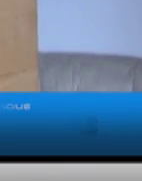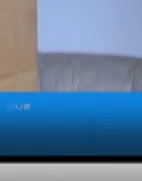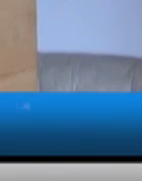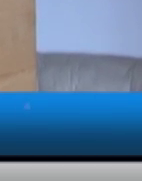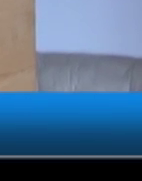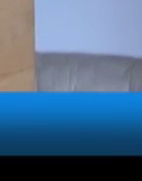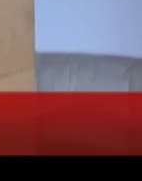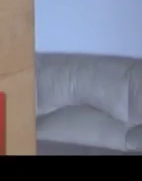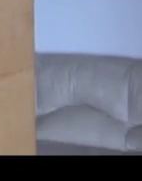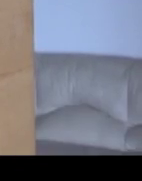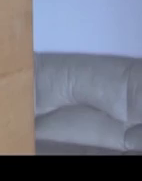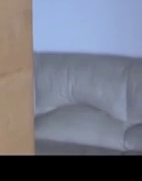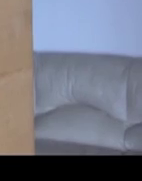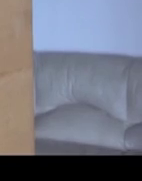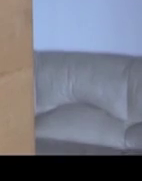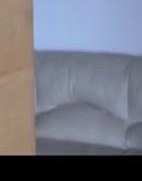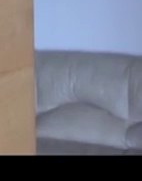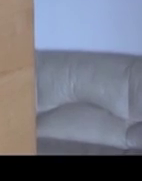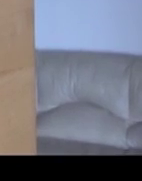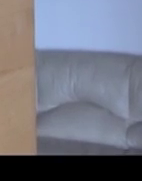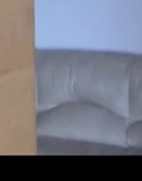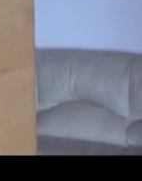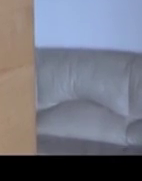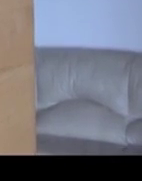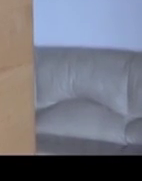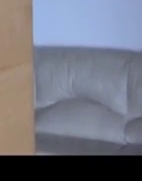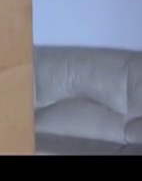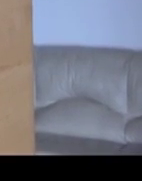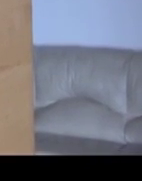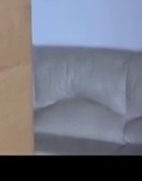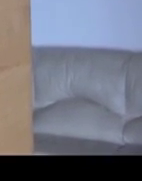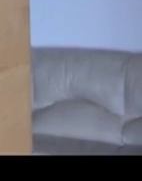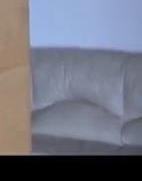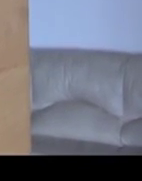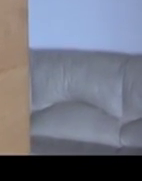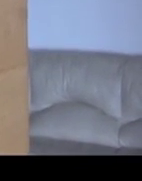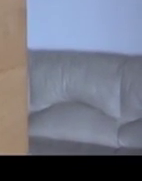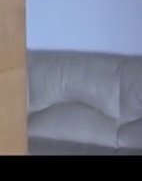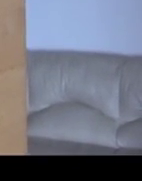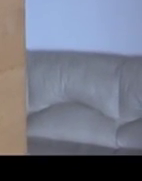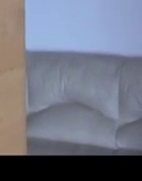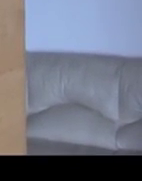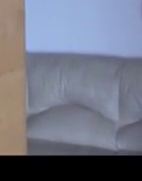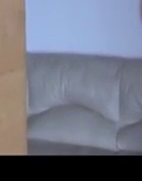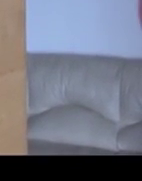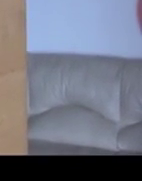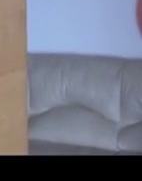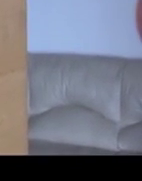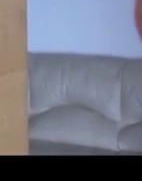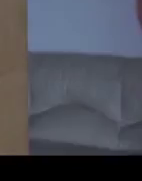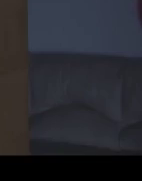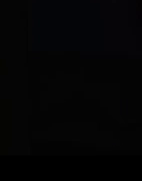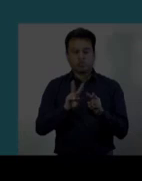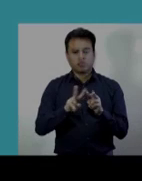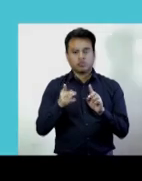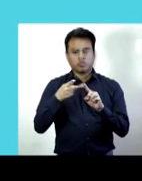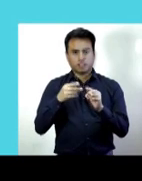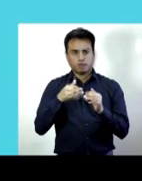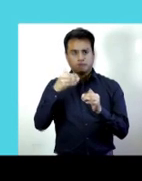iniciativas, tenemos cultura, cotidianidad, que es tan importante que queremos relevar con niños, con jóvenes, con los vecinos.